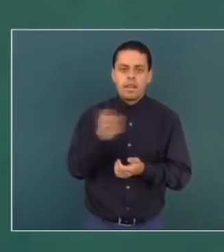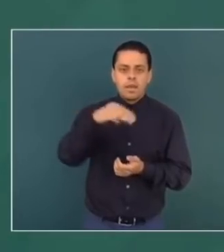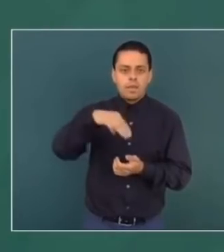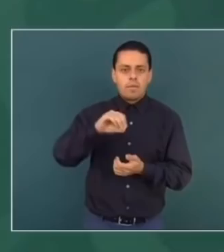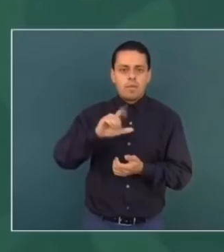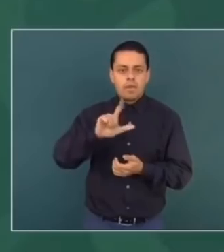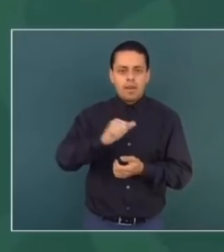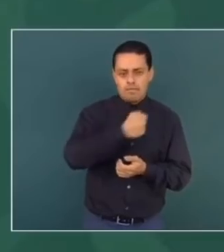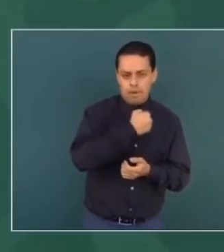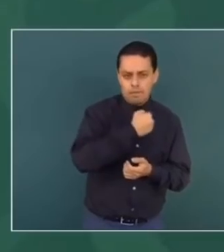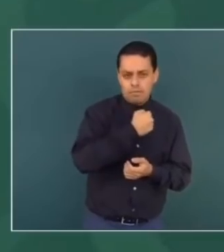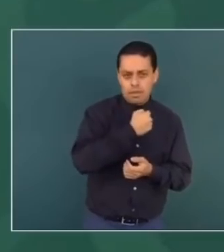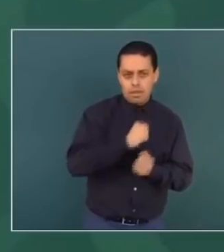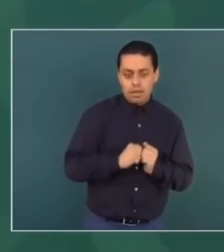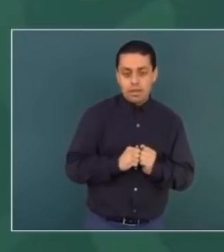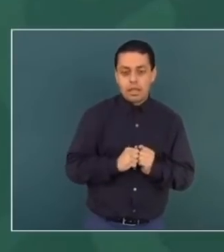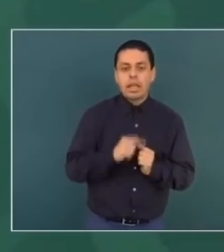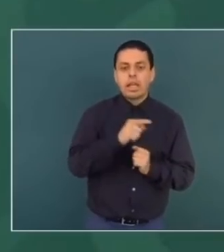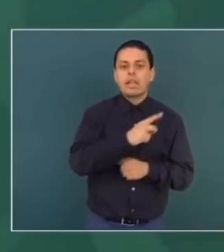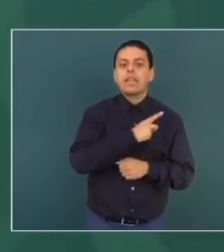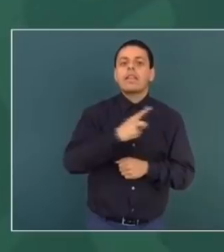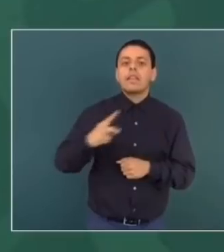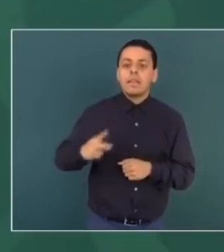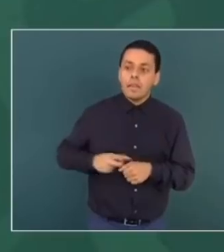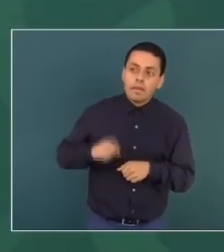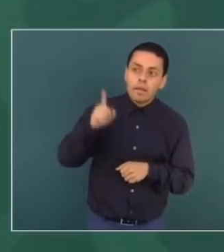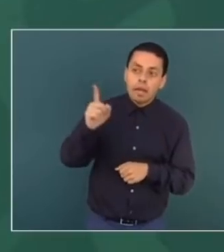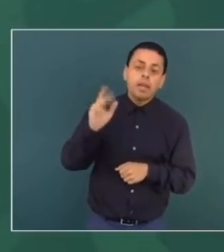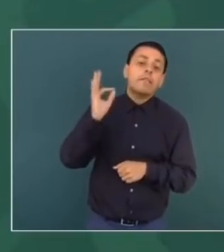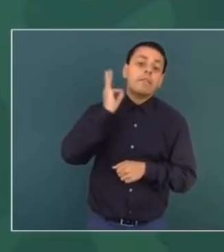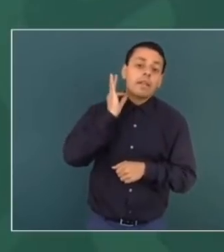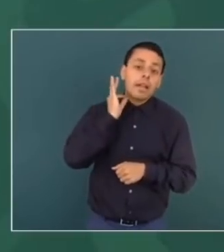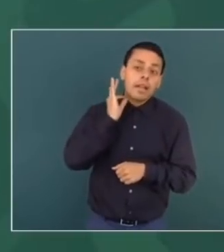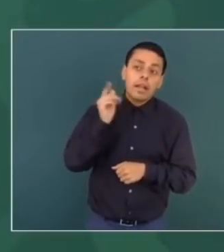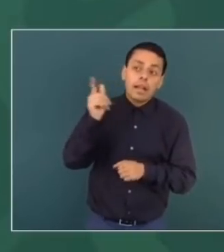deben de entregarse a la Fiscalía